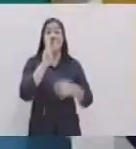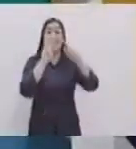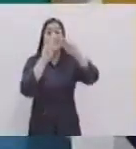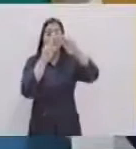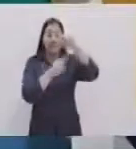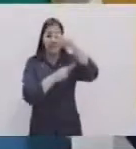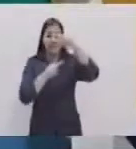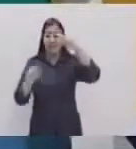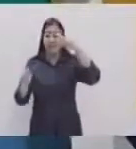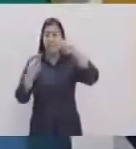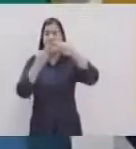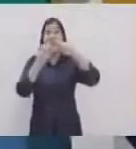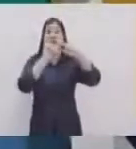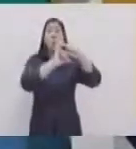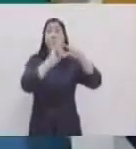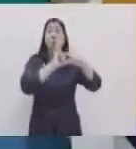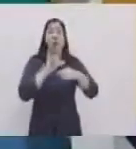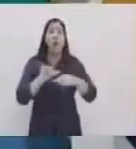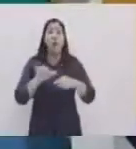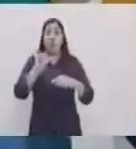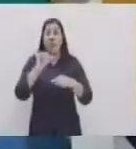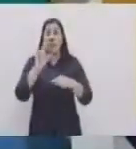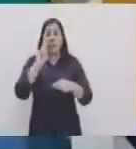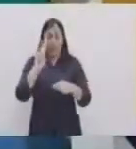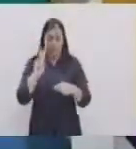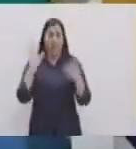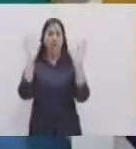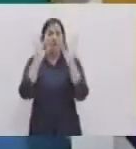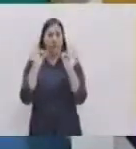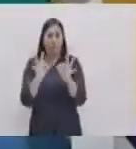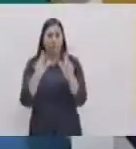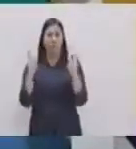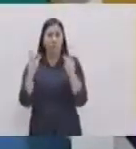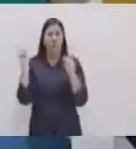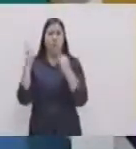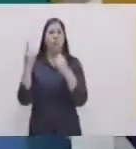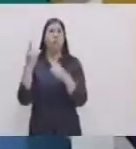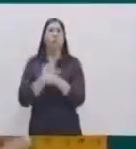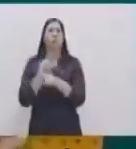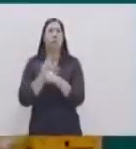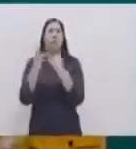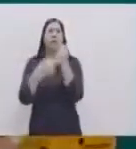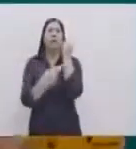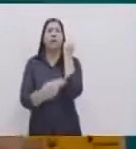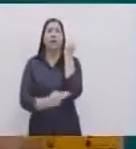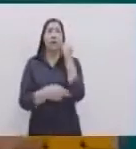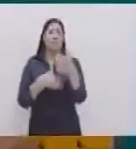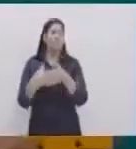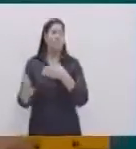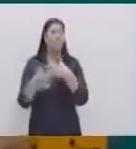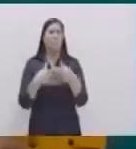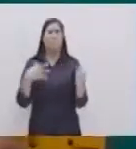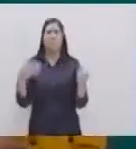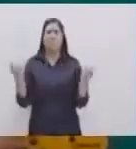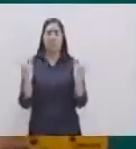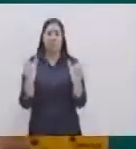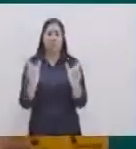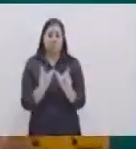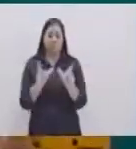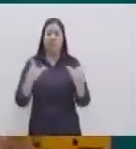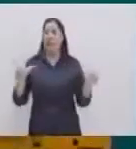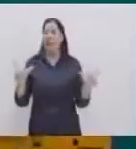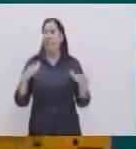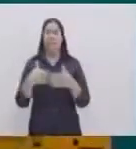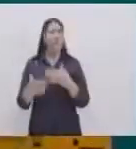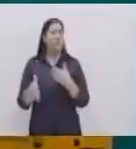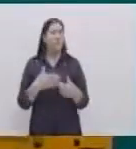iguales. Vamos a iniciar entonces a armar este triángulo con una recta. No importa de qué tamaño sea la